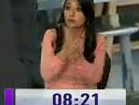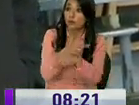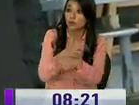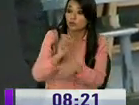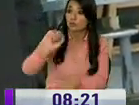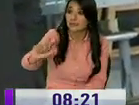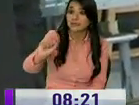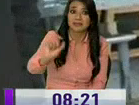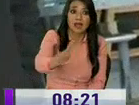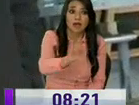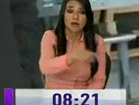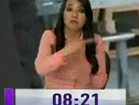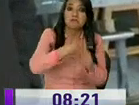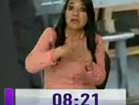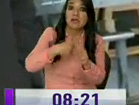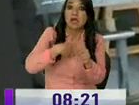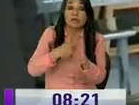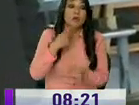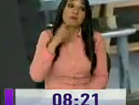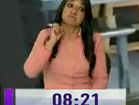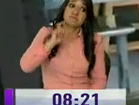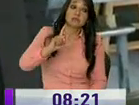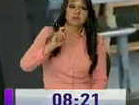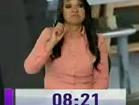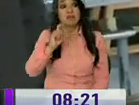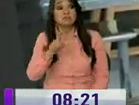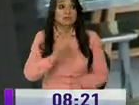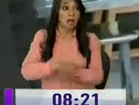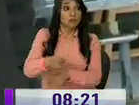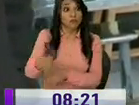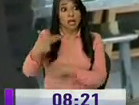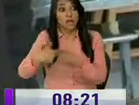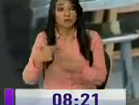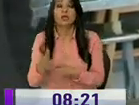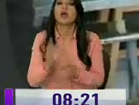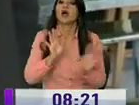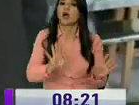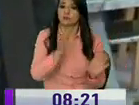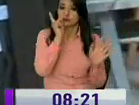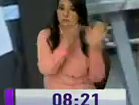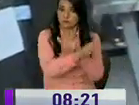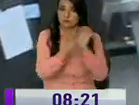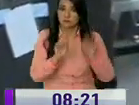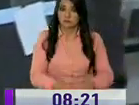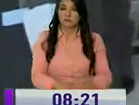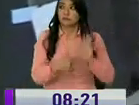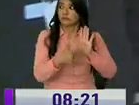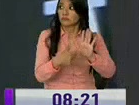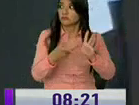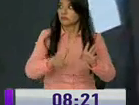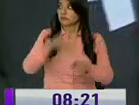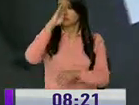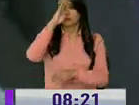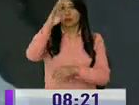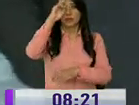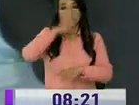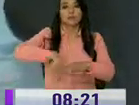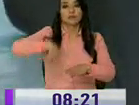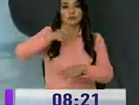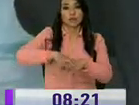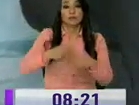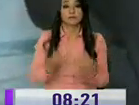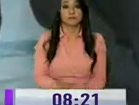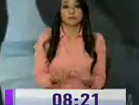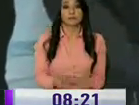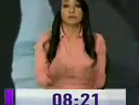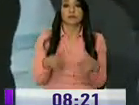que existiera en los mercados o centros de abasto algún tipo de especulación de precios, para lo cual vemos la presencia también de la Policía Nacional, puesto que el día de hoy